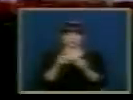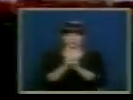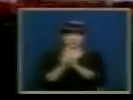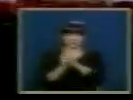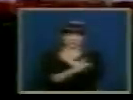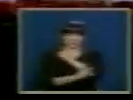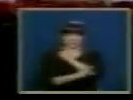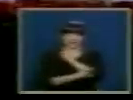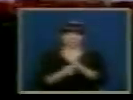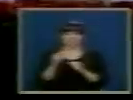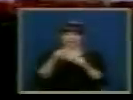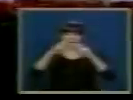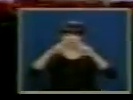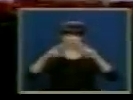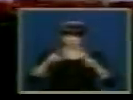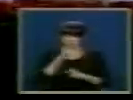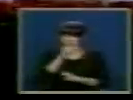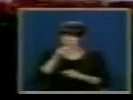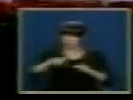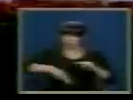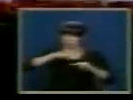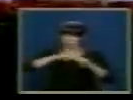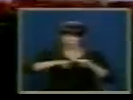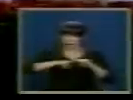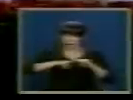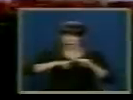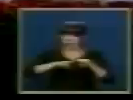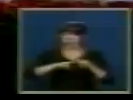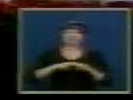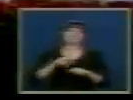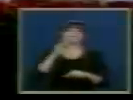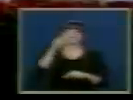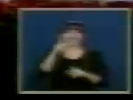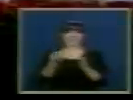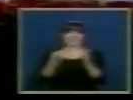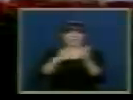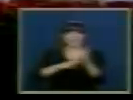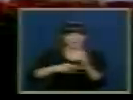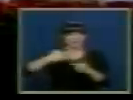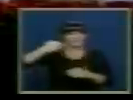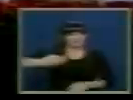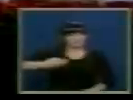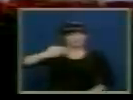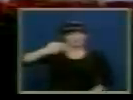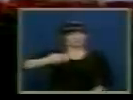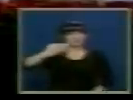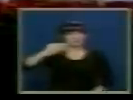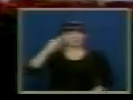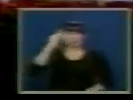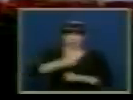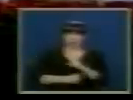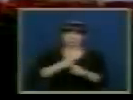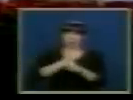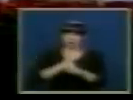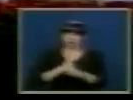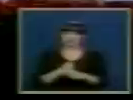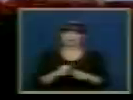este examen de la realidad nacional tendremos que repetirlo de forma periódica en los próximos años.